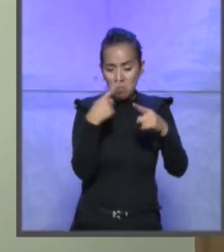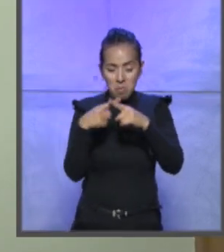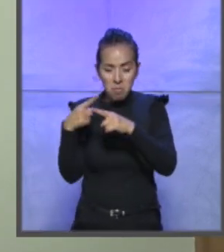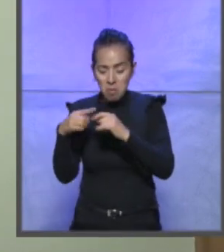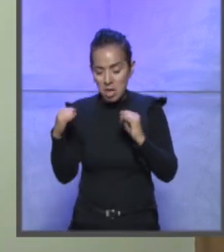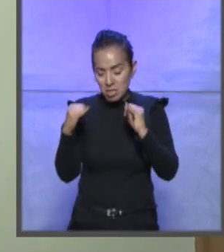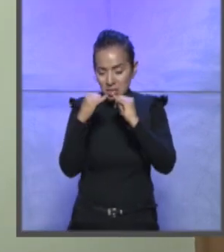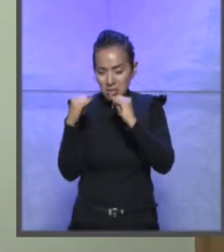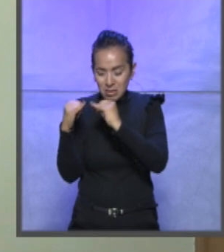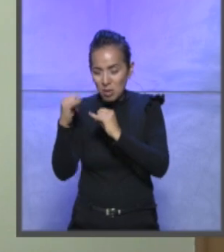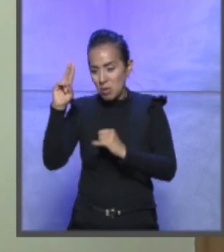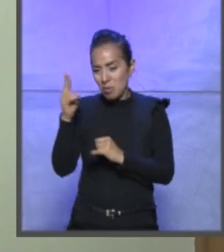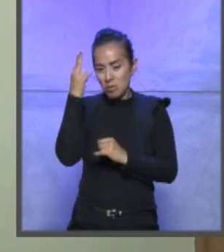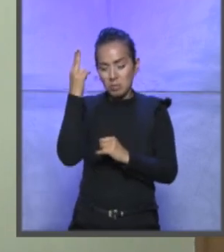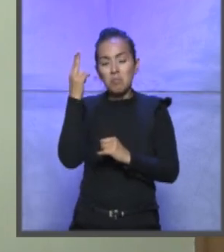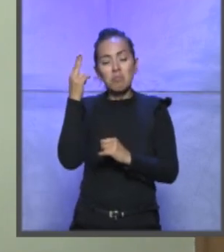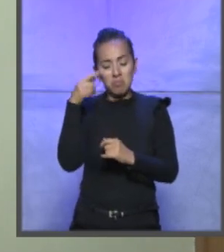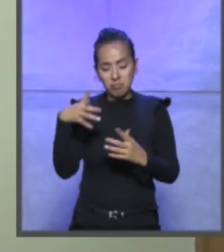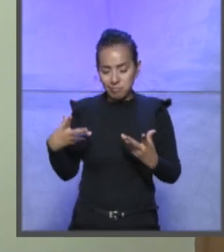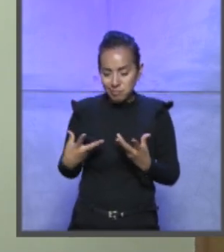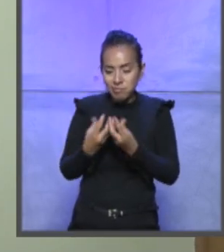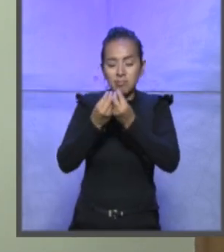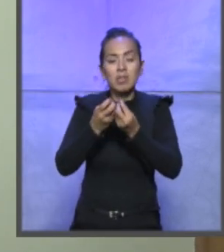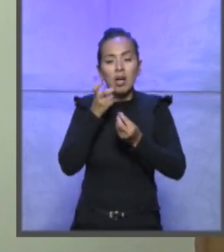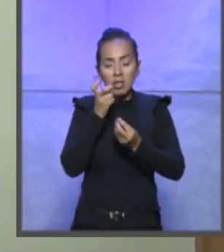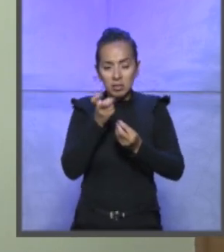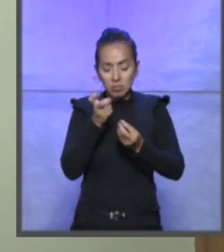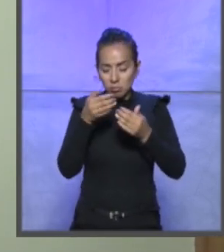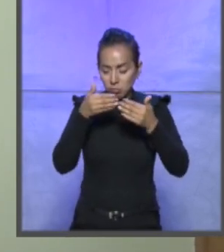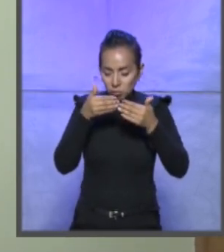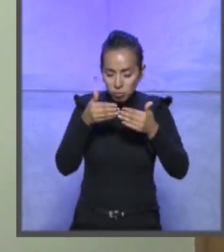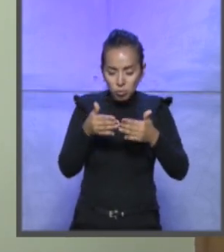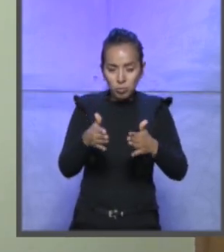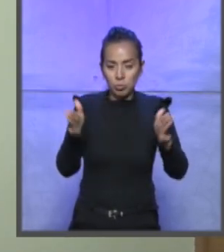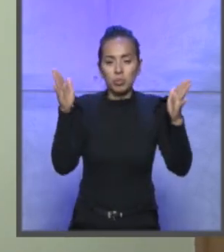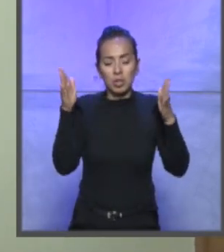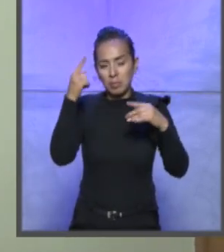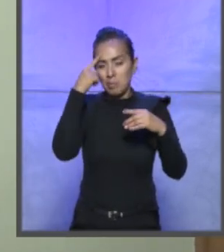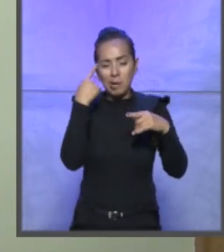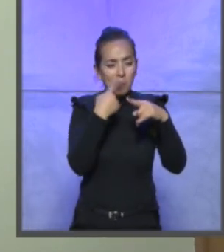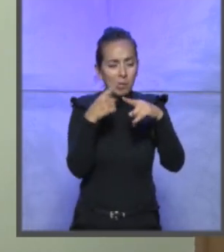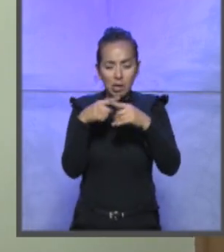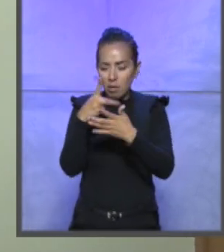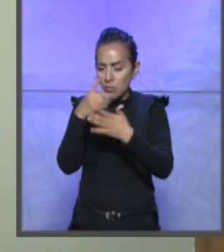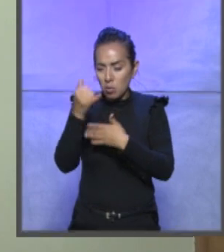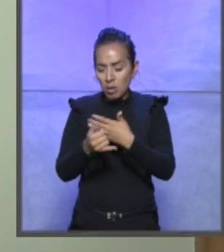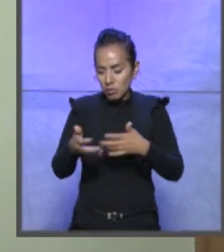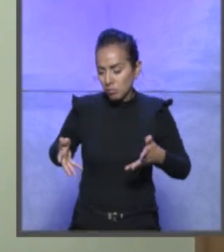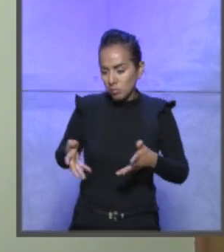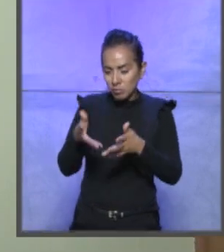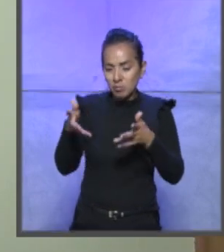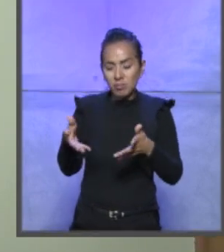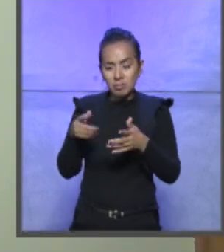las instituciones universitarias y demás, vamos a tener las puertas abiertas para cualquier proyecto